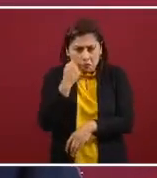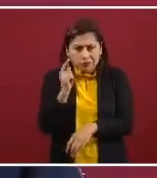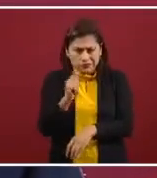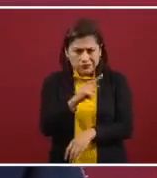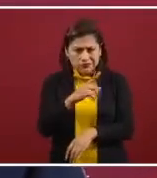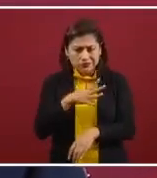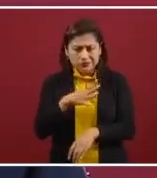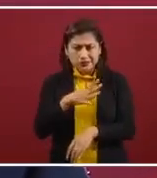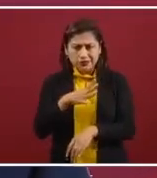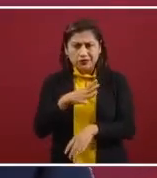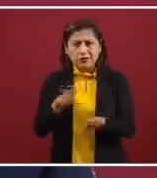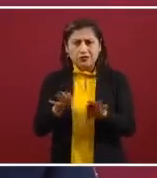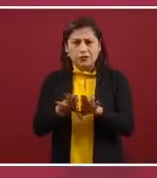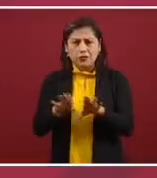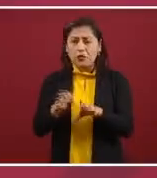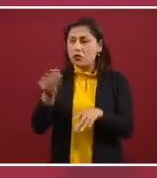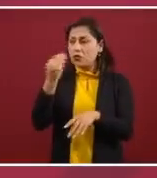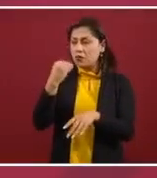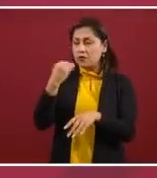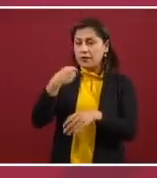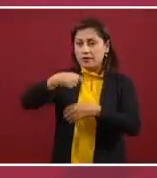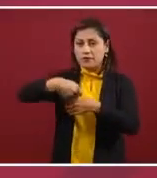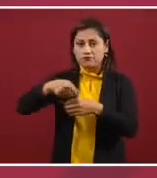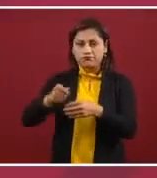los alimentos envasados.